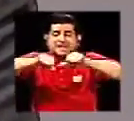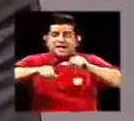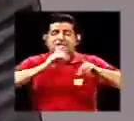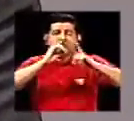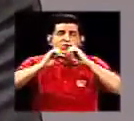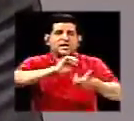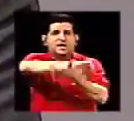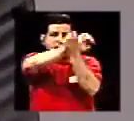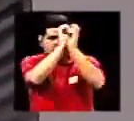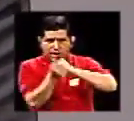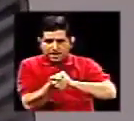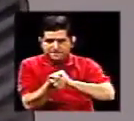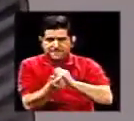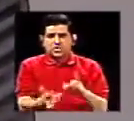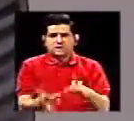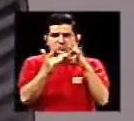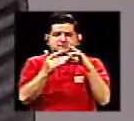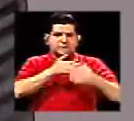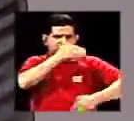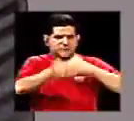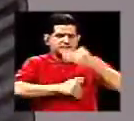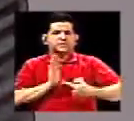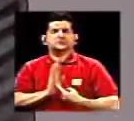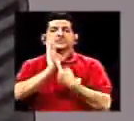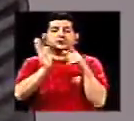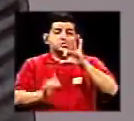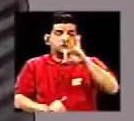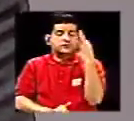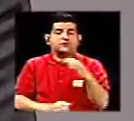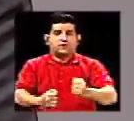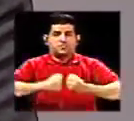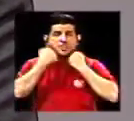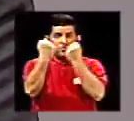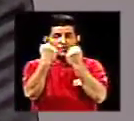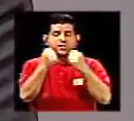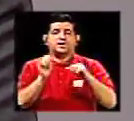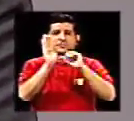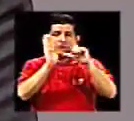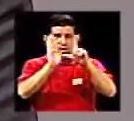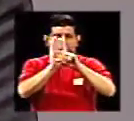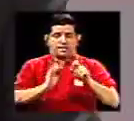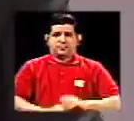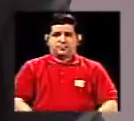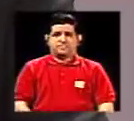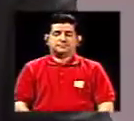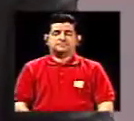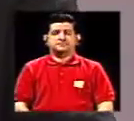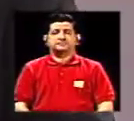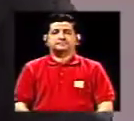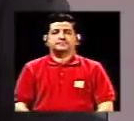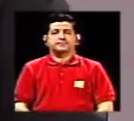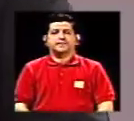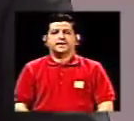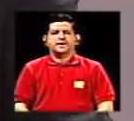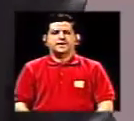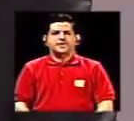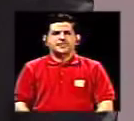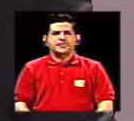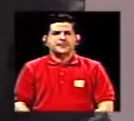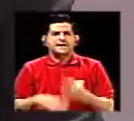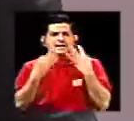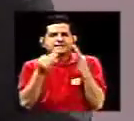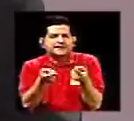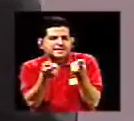cambios, y sobre todo un proceso que se va a expresar de esa manera muy fuerte en la Asamblea Legislativa. Uh-huh. ¿Y cómo atraer los votos